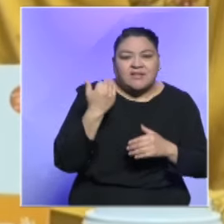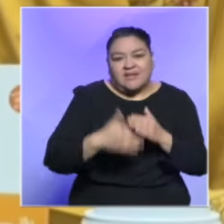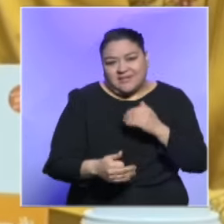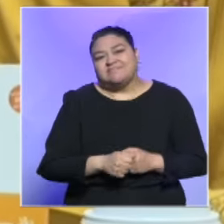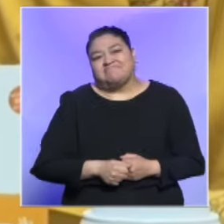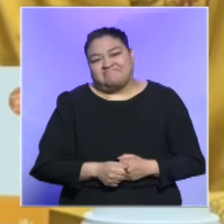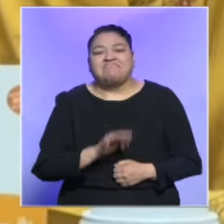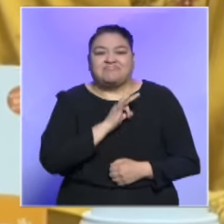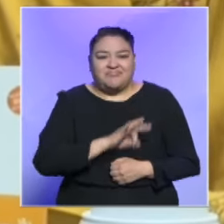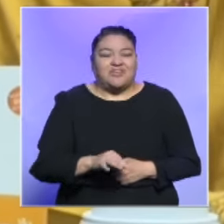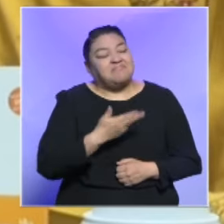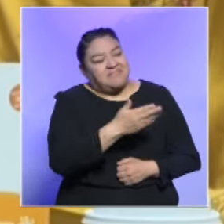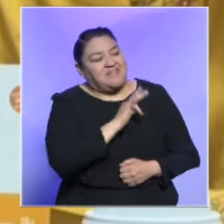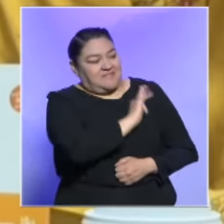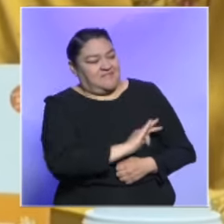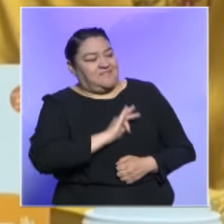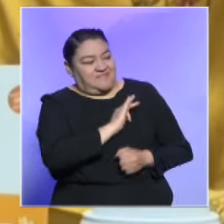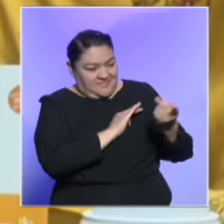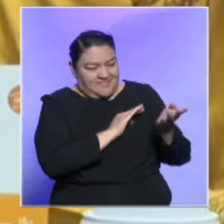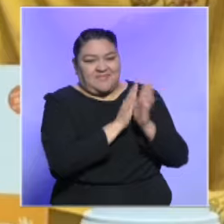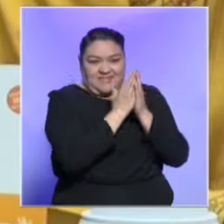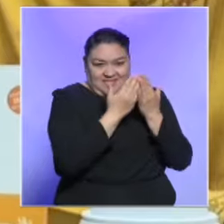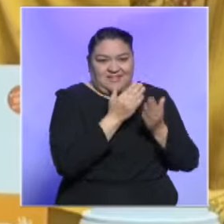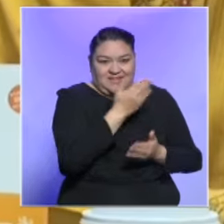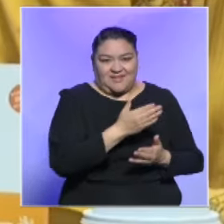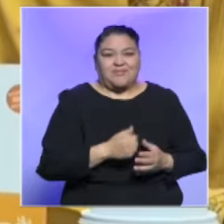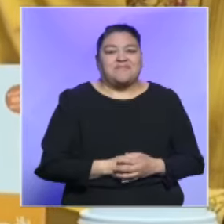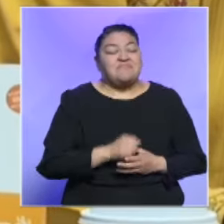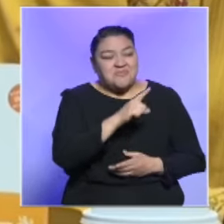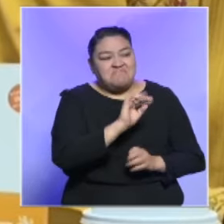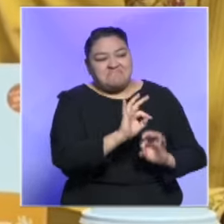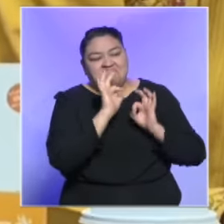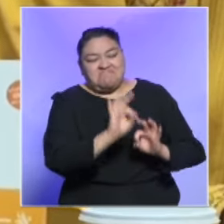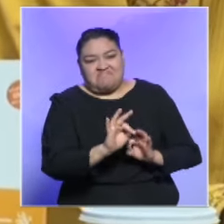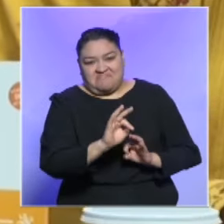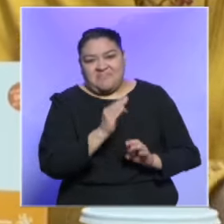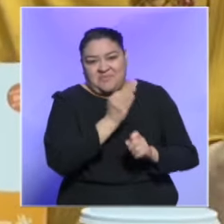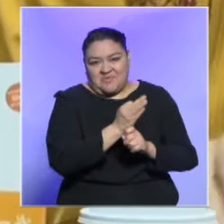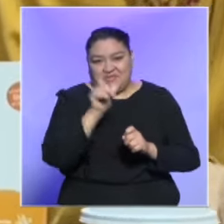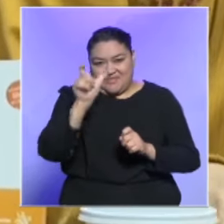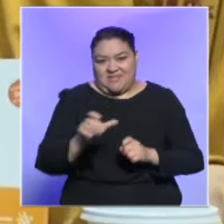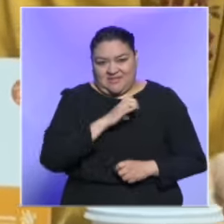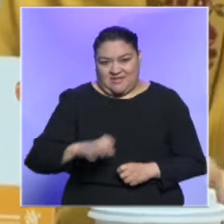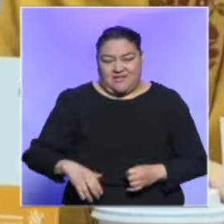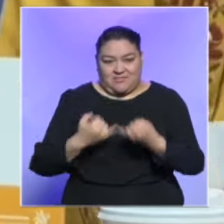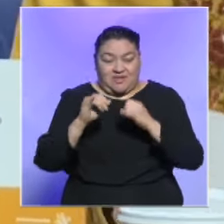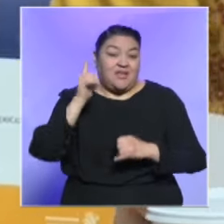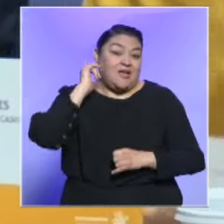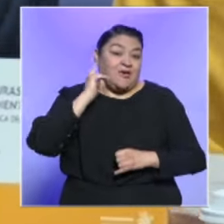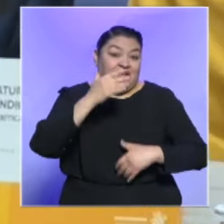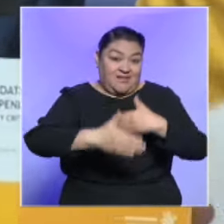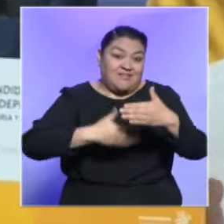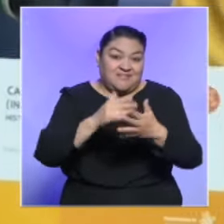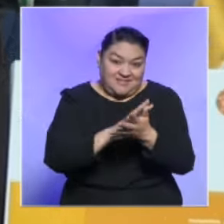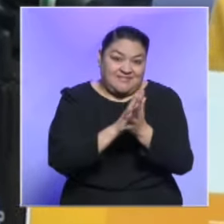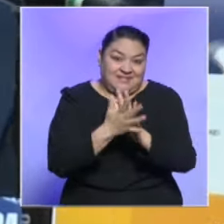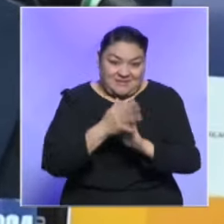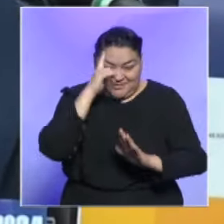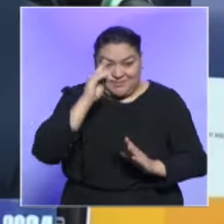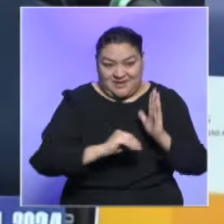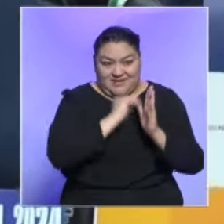Entonces, Enrique, felicidades por esta obra. Muchas creo gracias, que gracias. Consolida perfectamente esta figura y ojalá demos ese paso adelante